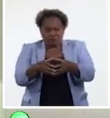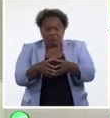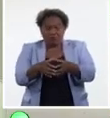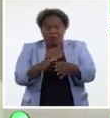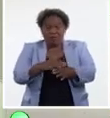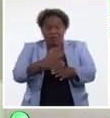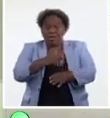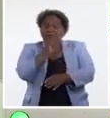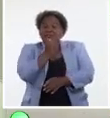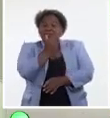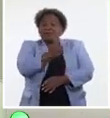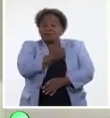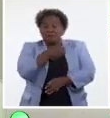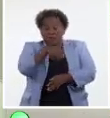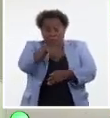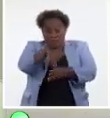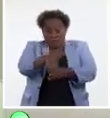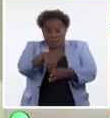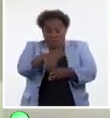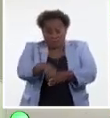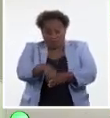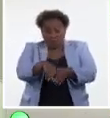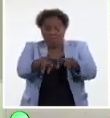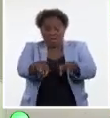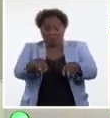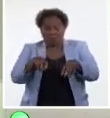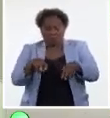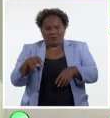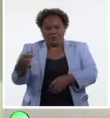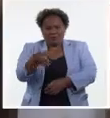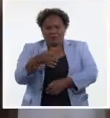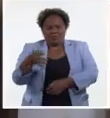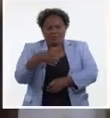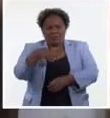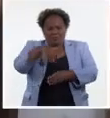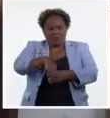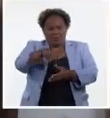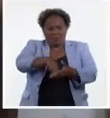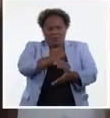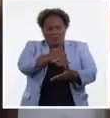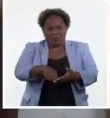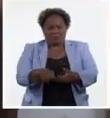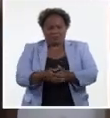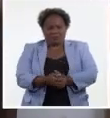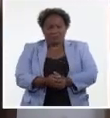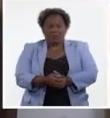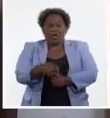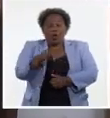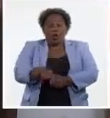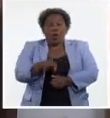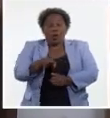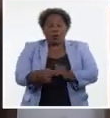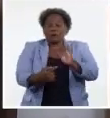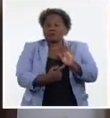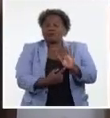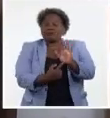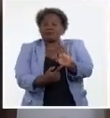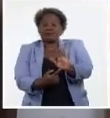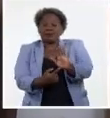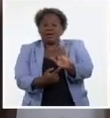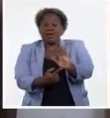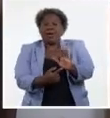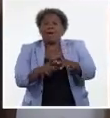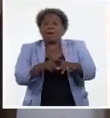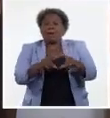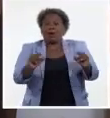en diciembre formó parte de las asambleas municipales de poder popular hoy nos van a presentar una boleta